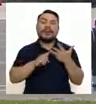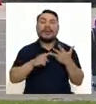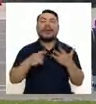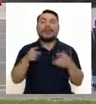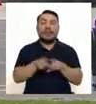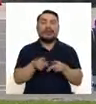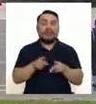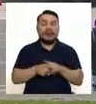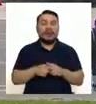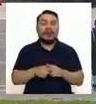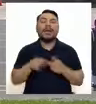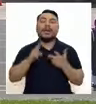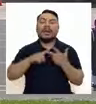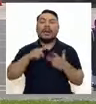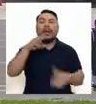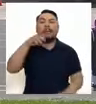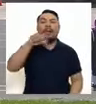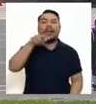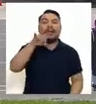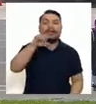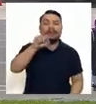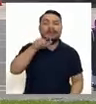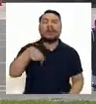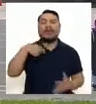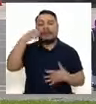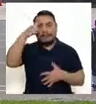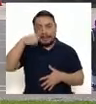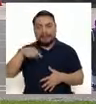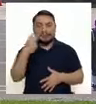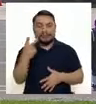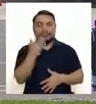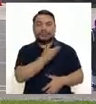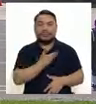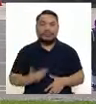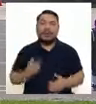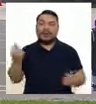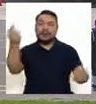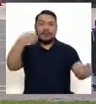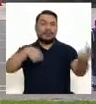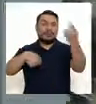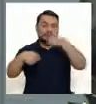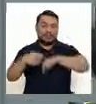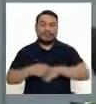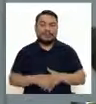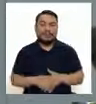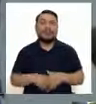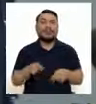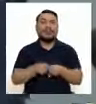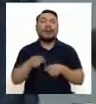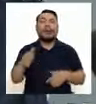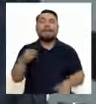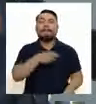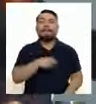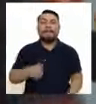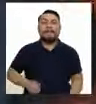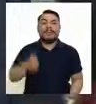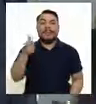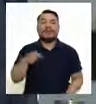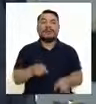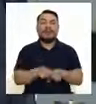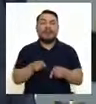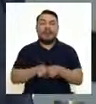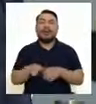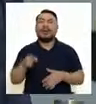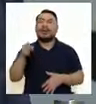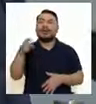primera ministra, Paetkong Sinawatra, de Papúa Nueva Guinea, el primer ministro John Rosso, además del